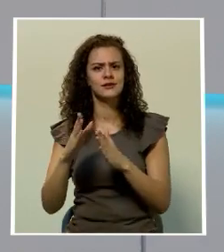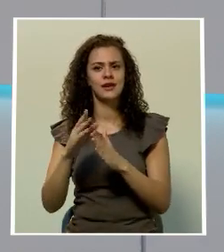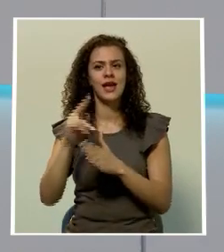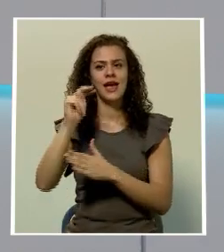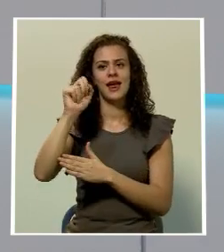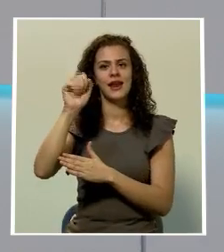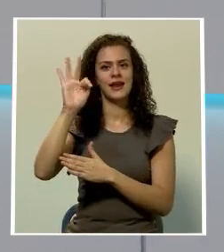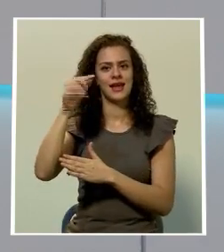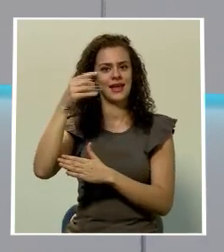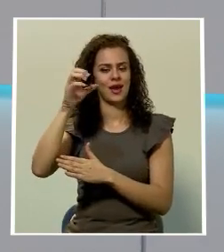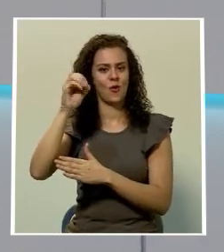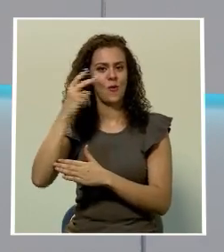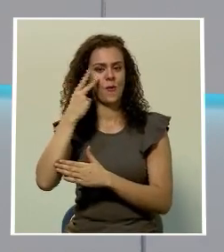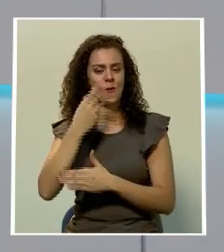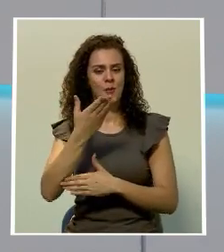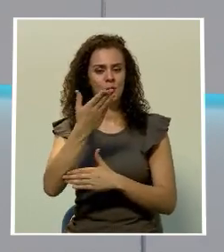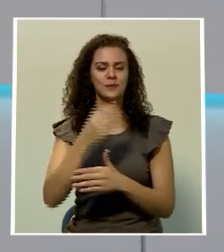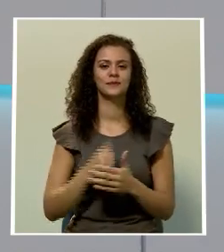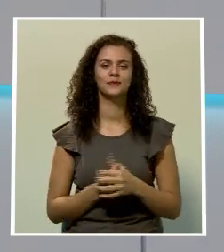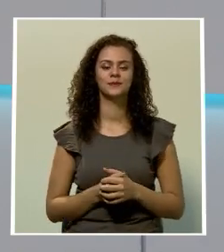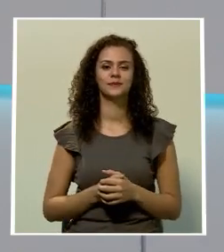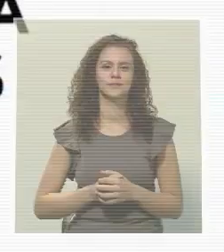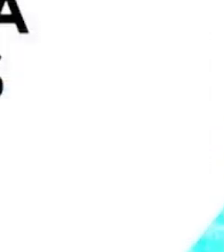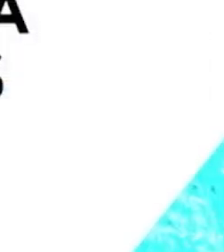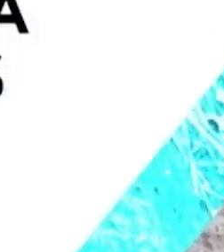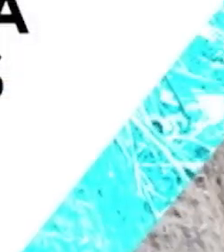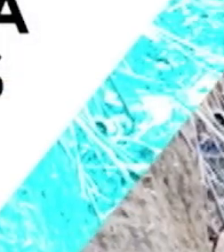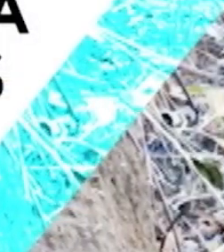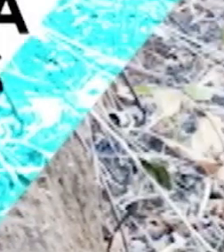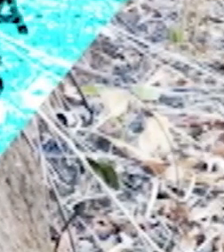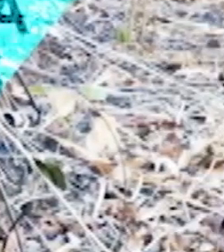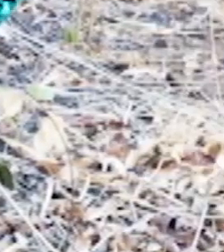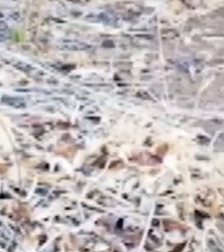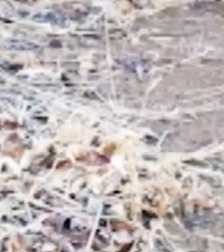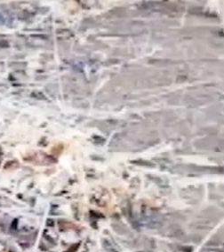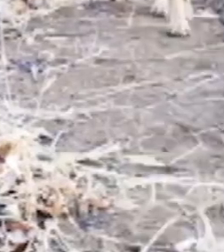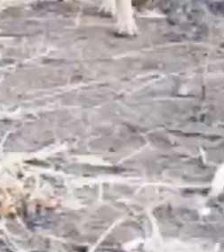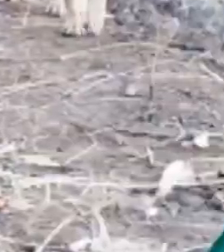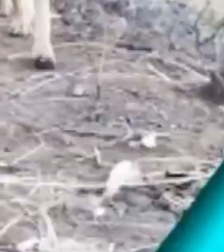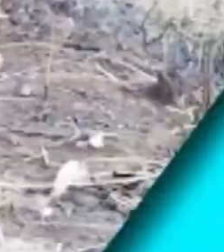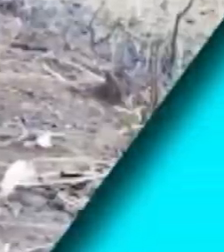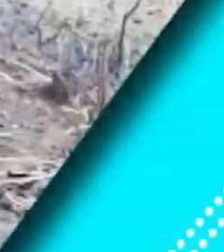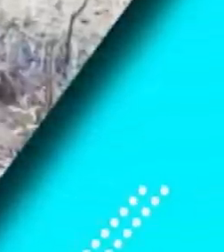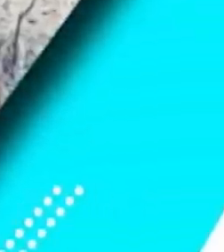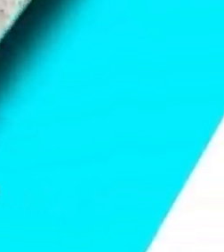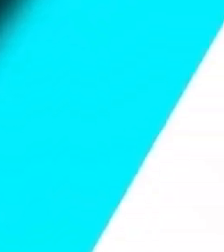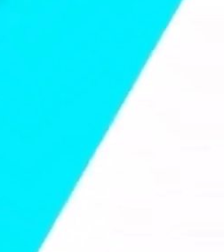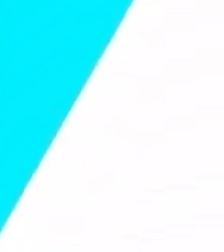Nat Geo. Vamos a verlo.